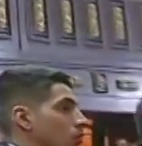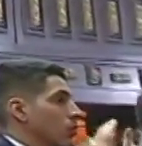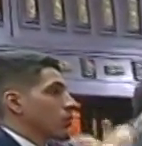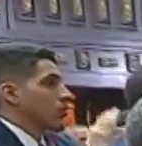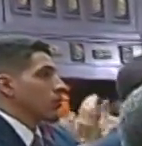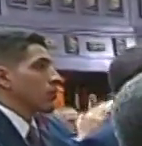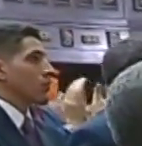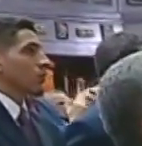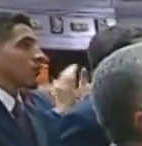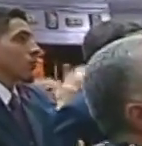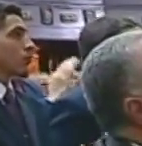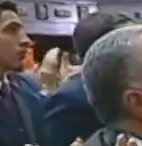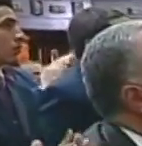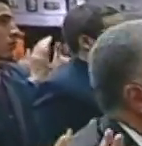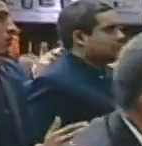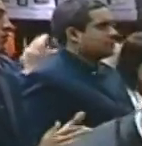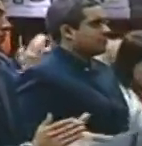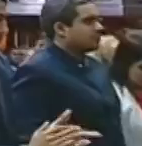nosotros.